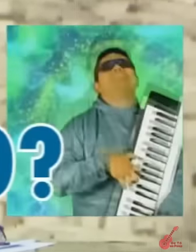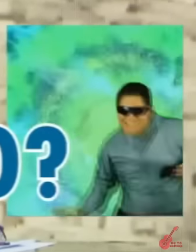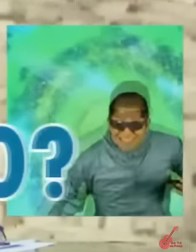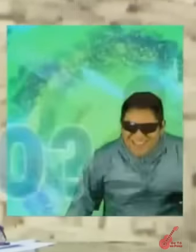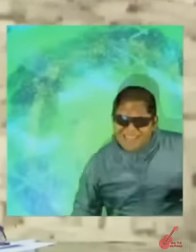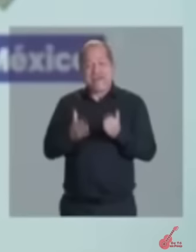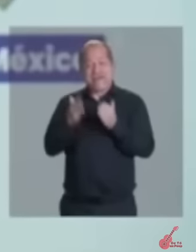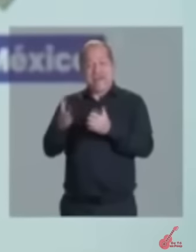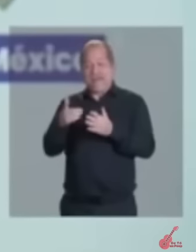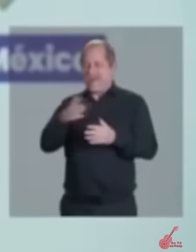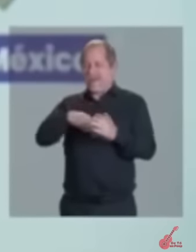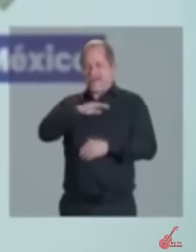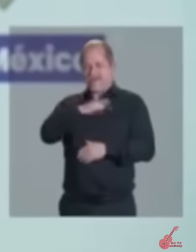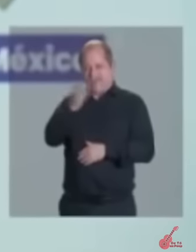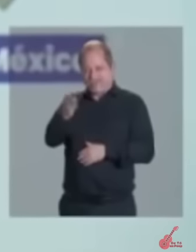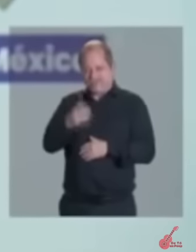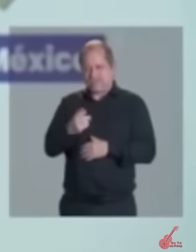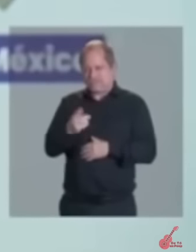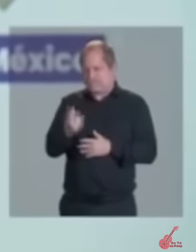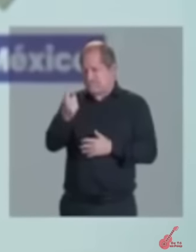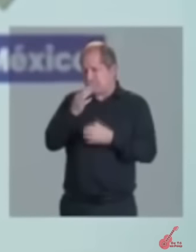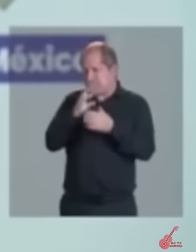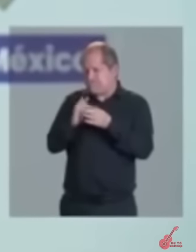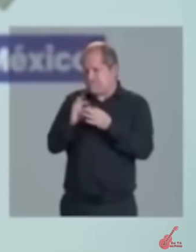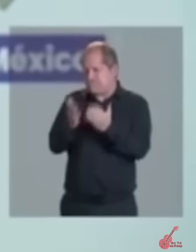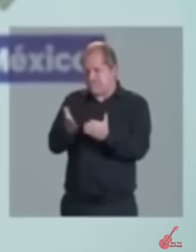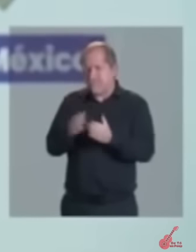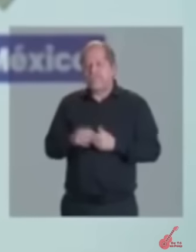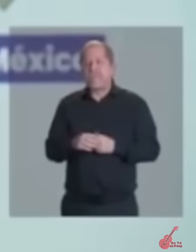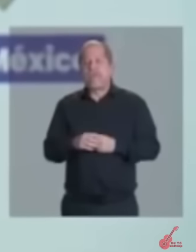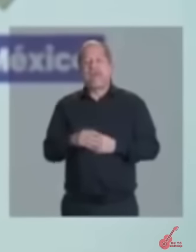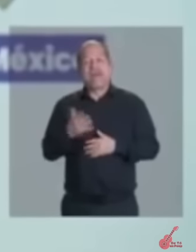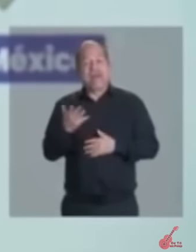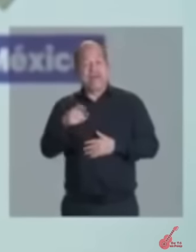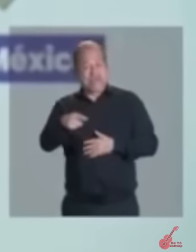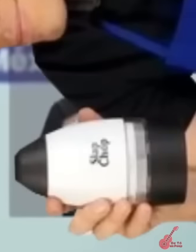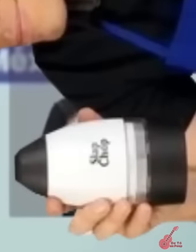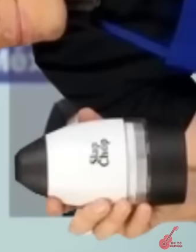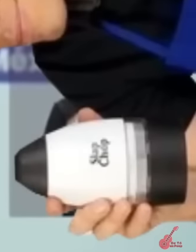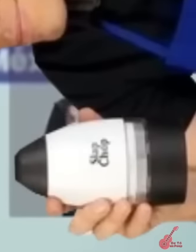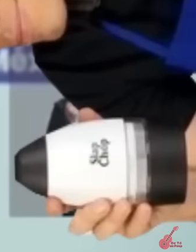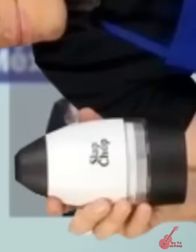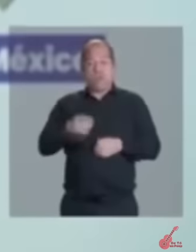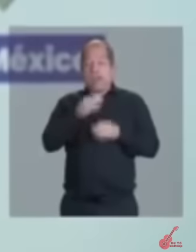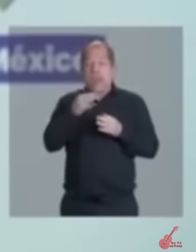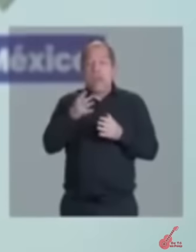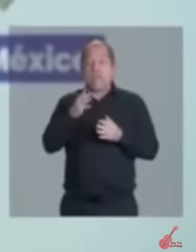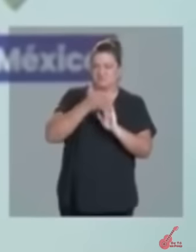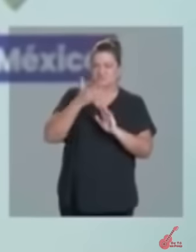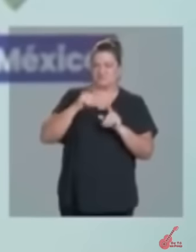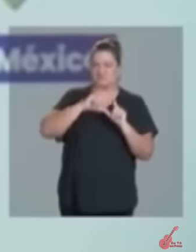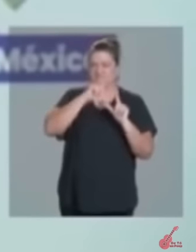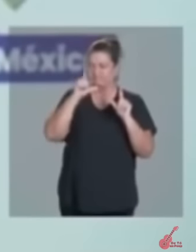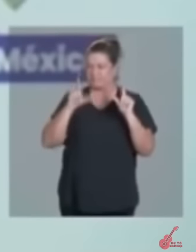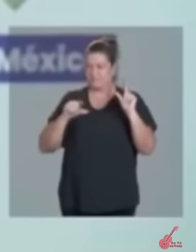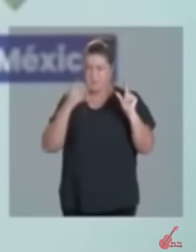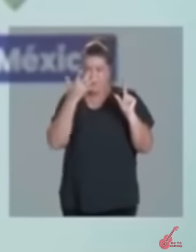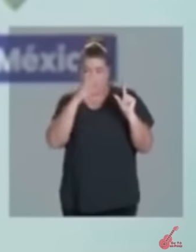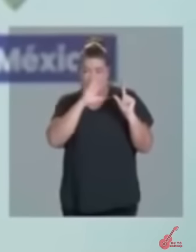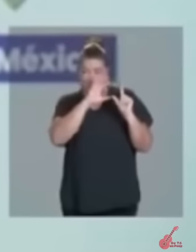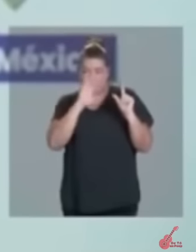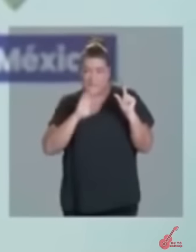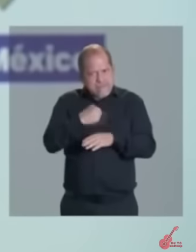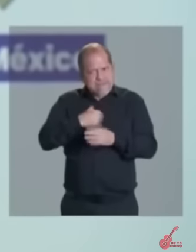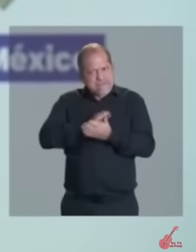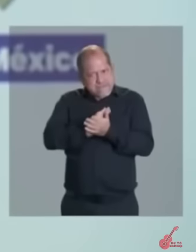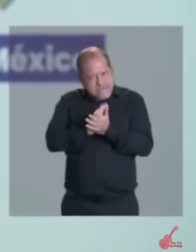el porno furro? Gracias por tu pregunta. En efecto, uno de los temas más excitantes. Y por eso, a partir del